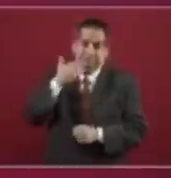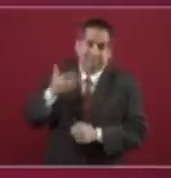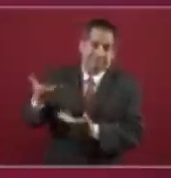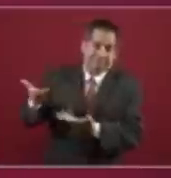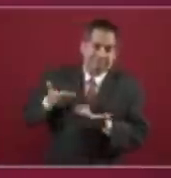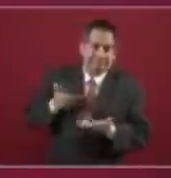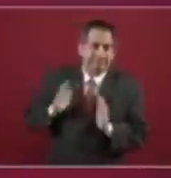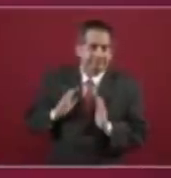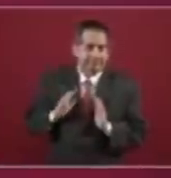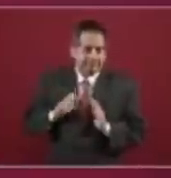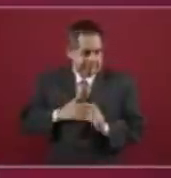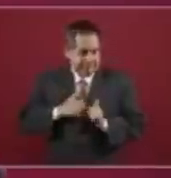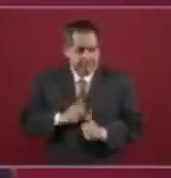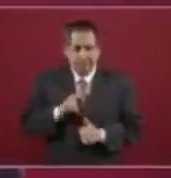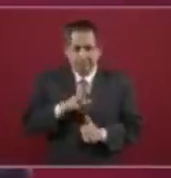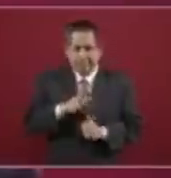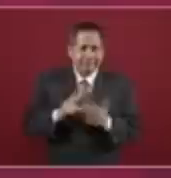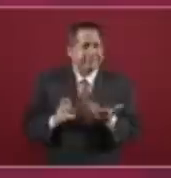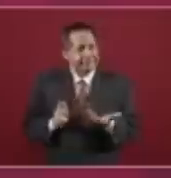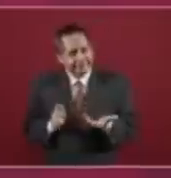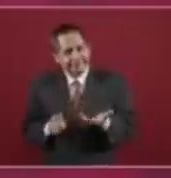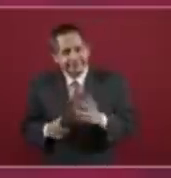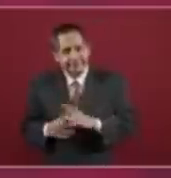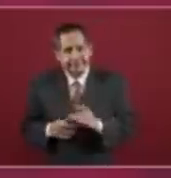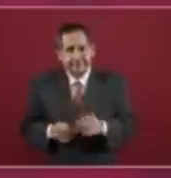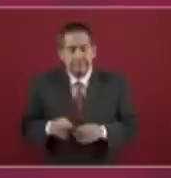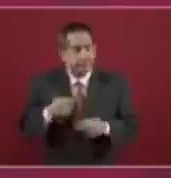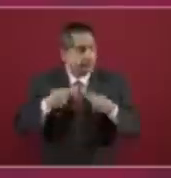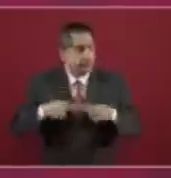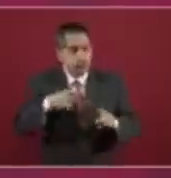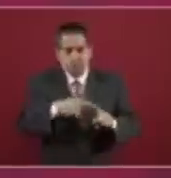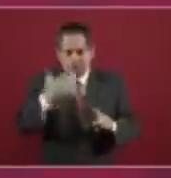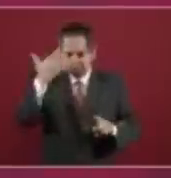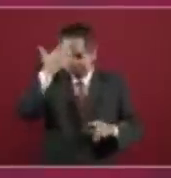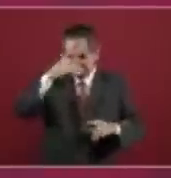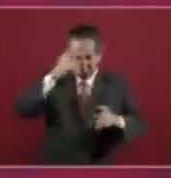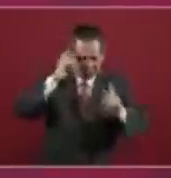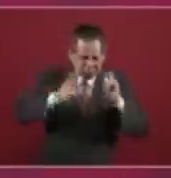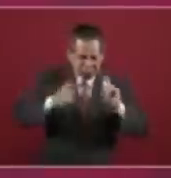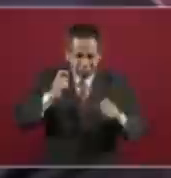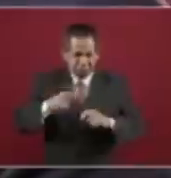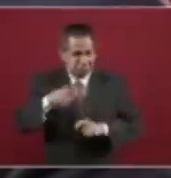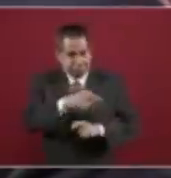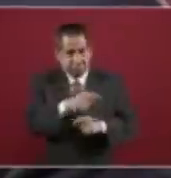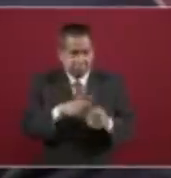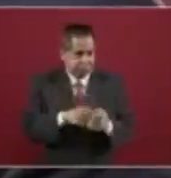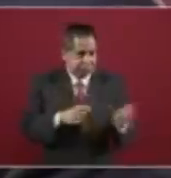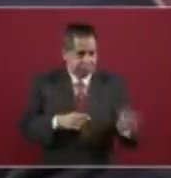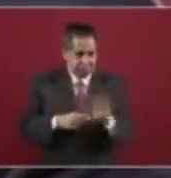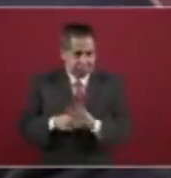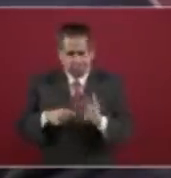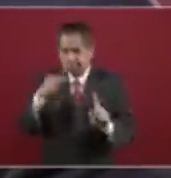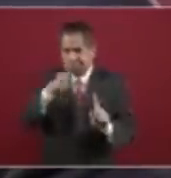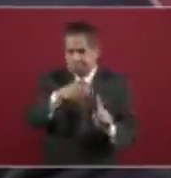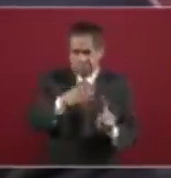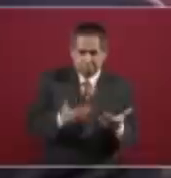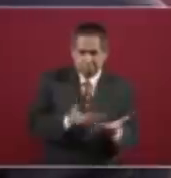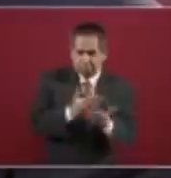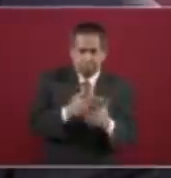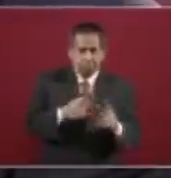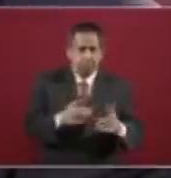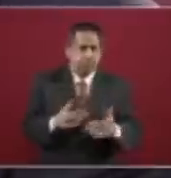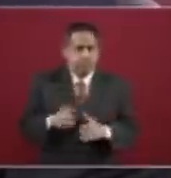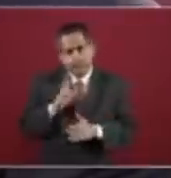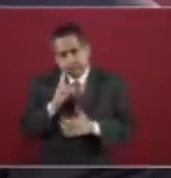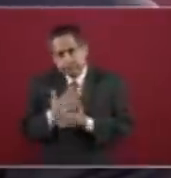ya me quedo con 80. Pero es una gente que sabe, pues es uno de los que está ahí propuesto. Entonces, vamos a